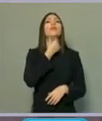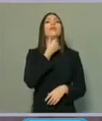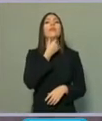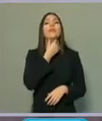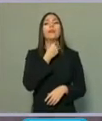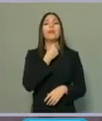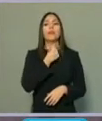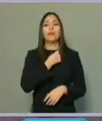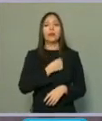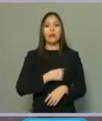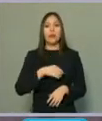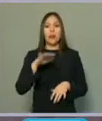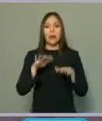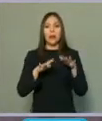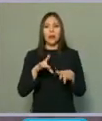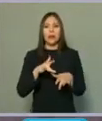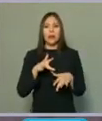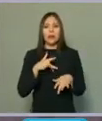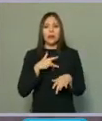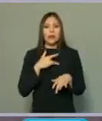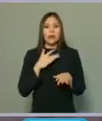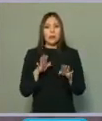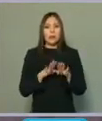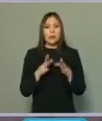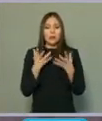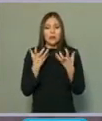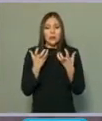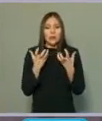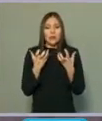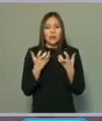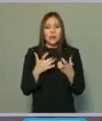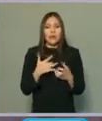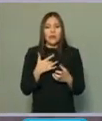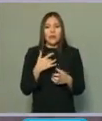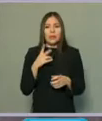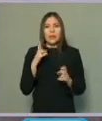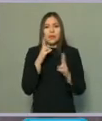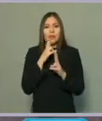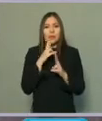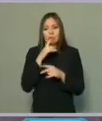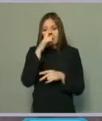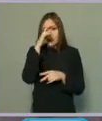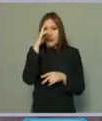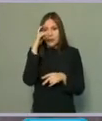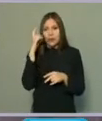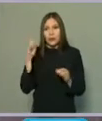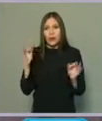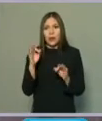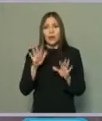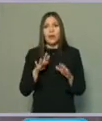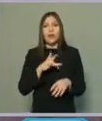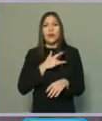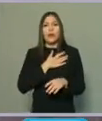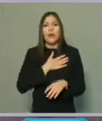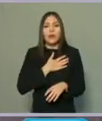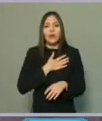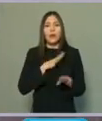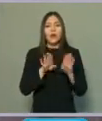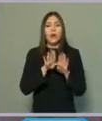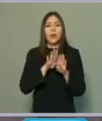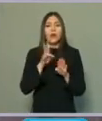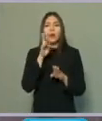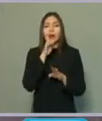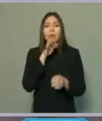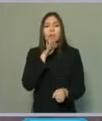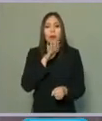que genera un cuadro de angustia muy importante, sudoración fría, puede haber sensación de que se está ahogando, puede haber